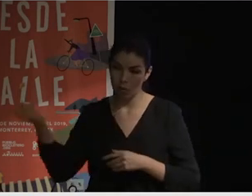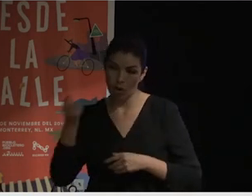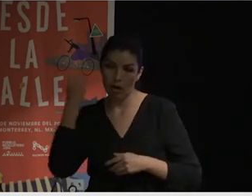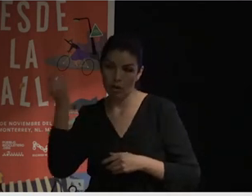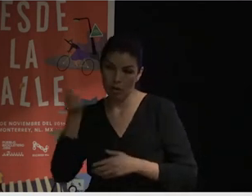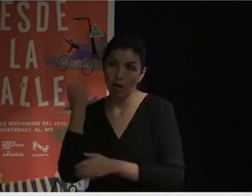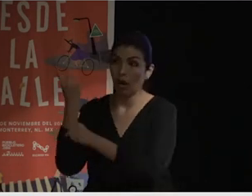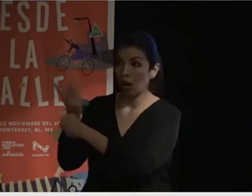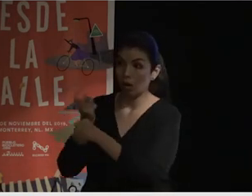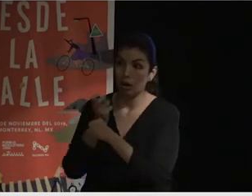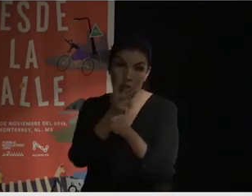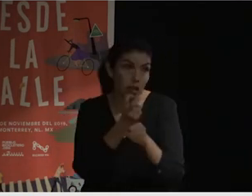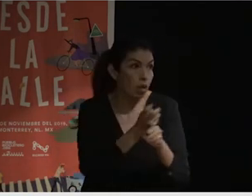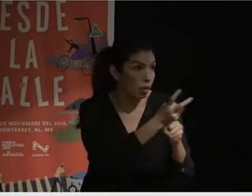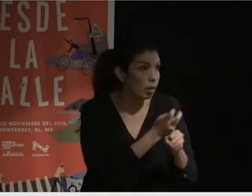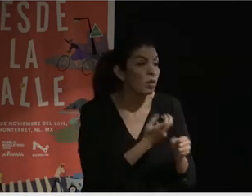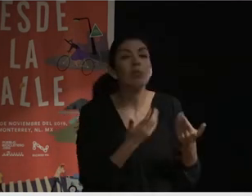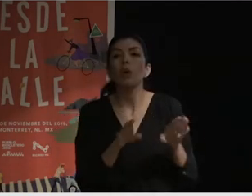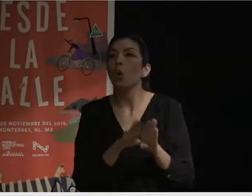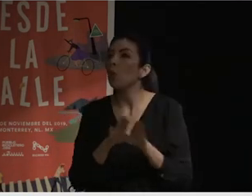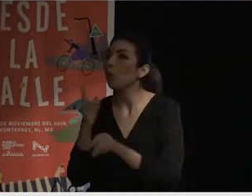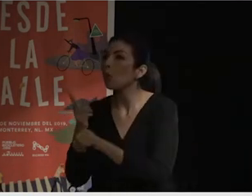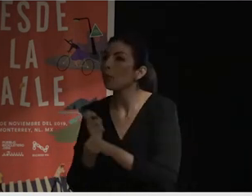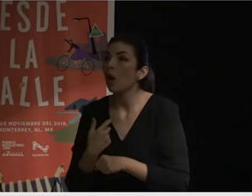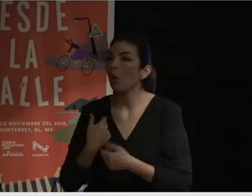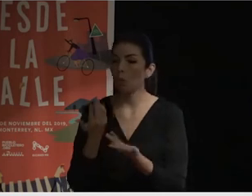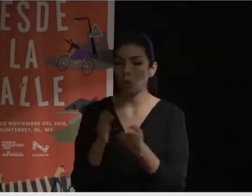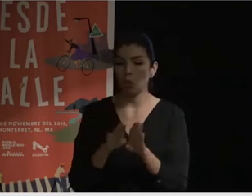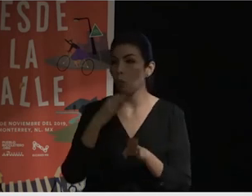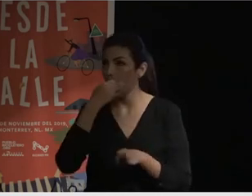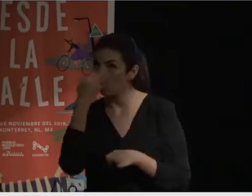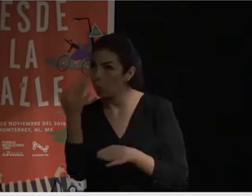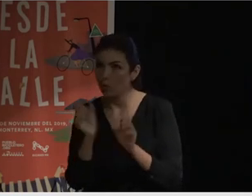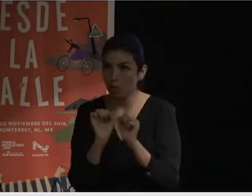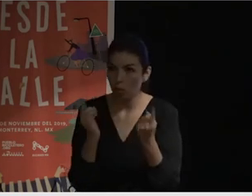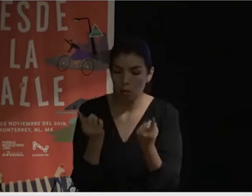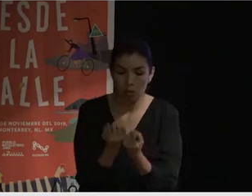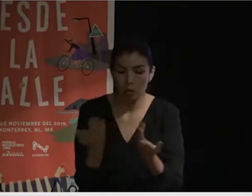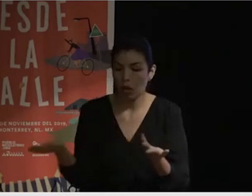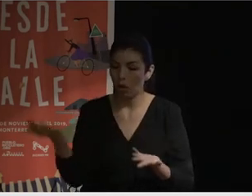pensamos en cómo se va a enterar todo mundo. Y esa es la primera, o sea, creo que como que